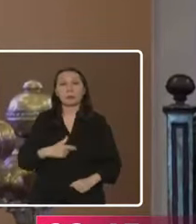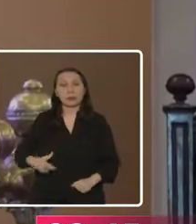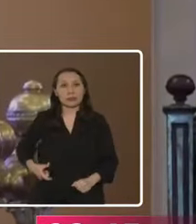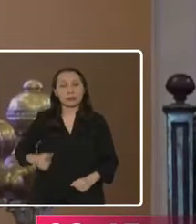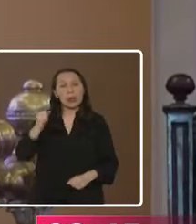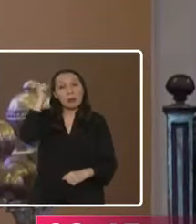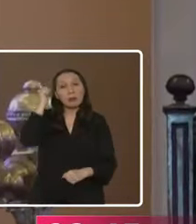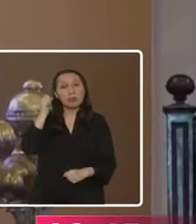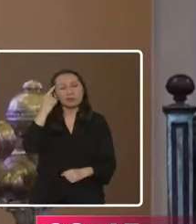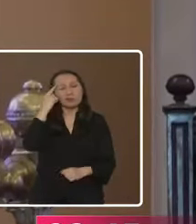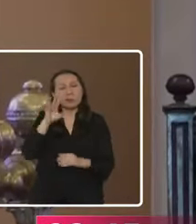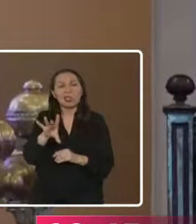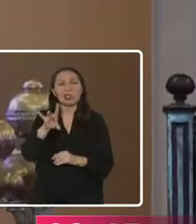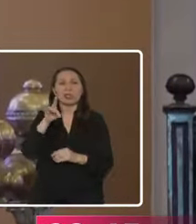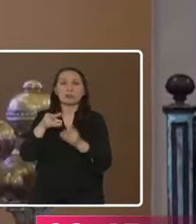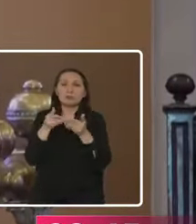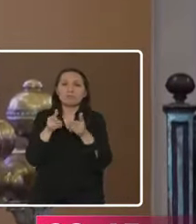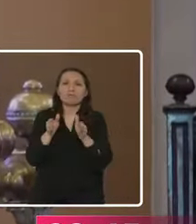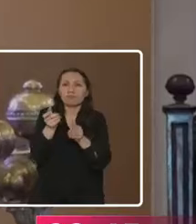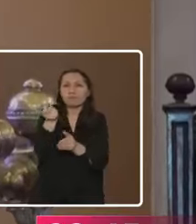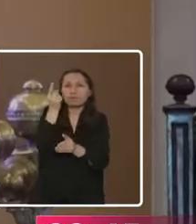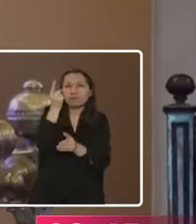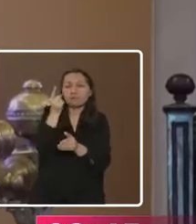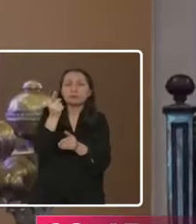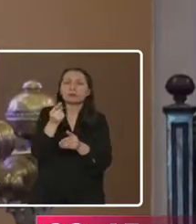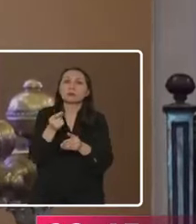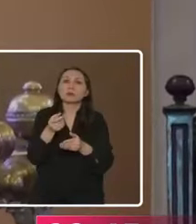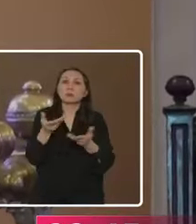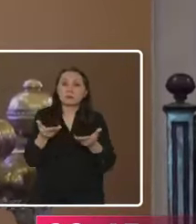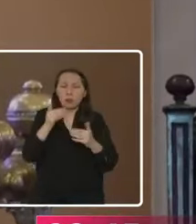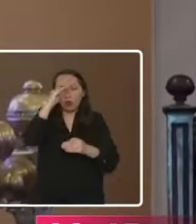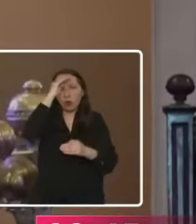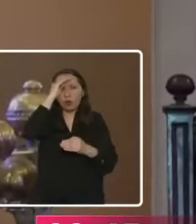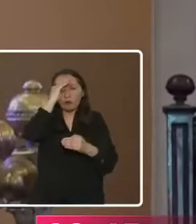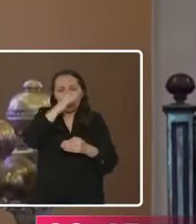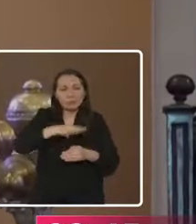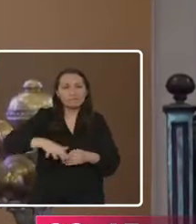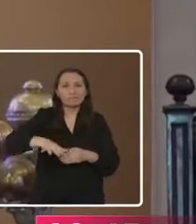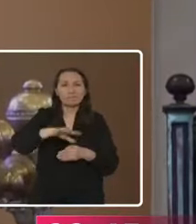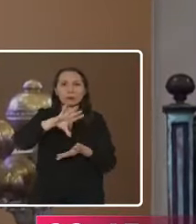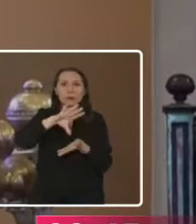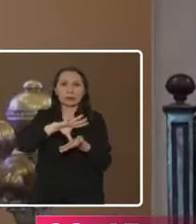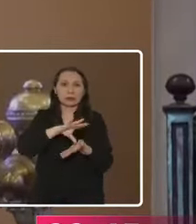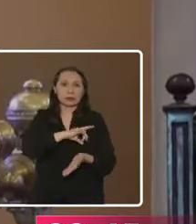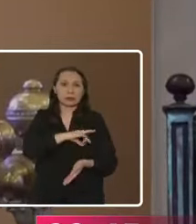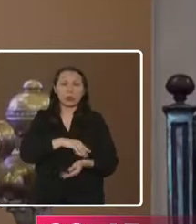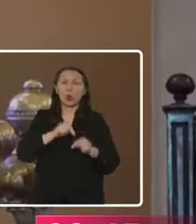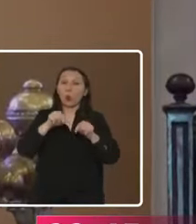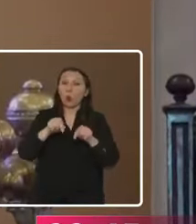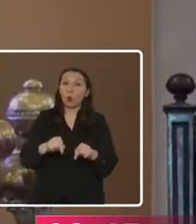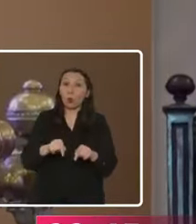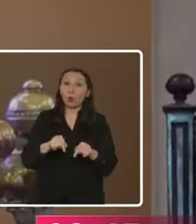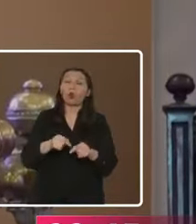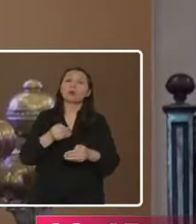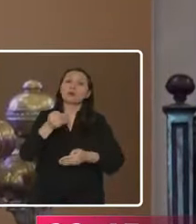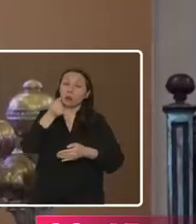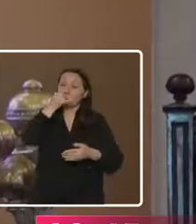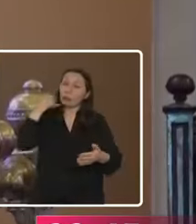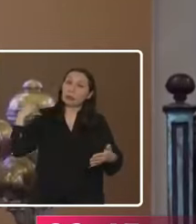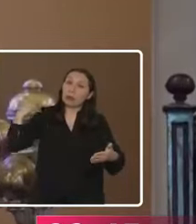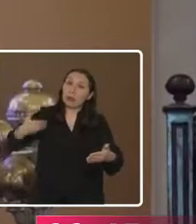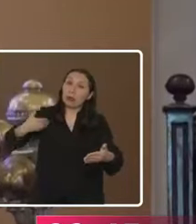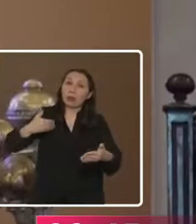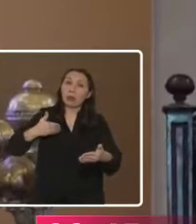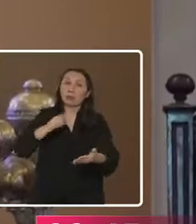presidente Piñera optó por abrir el camino del entendimiento confiando en el pueblo de Chile. Hoy resultan, con el paso del